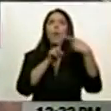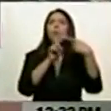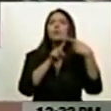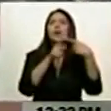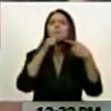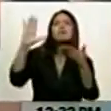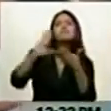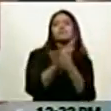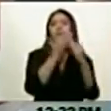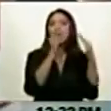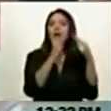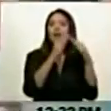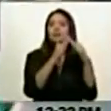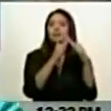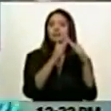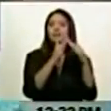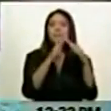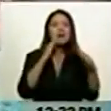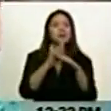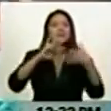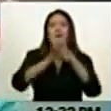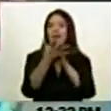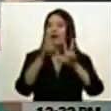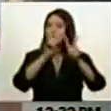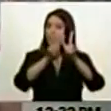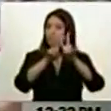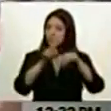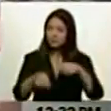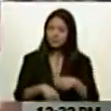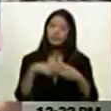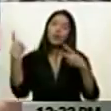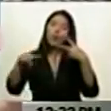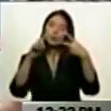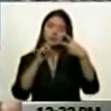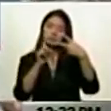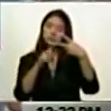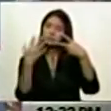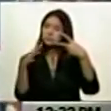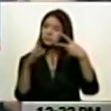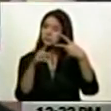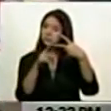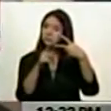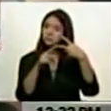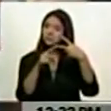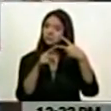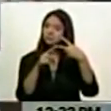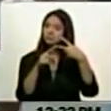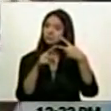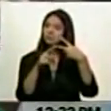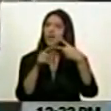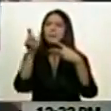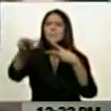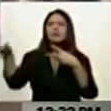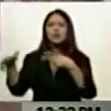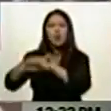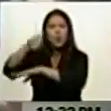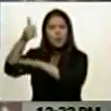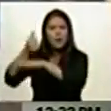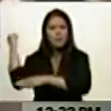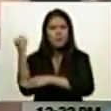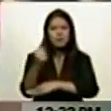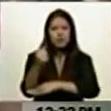viviendas, para parar la misión vivienda, otra para dejar libre a los asesinos, a los